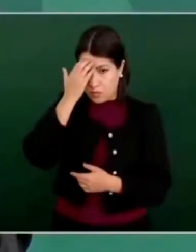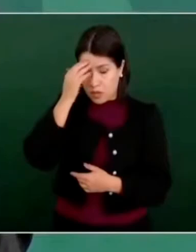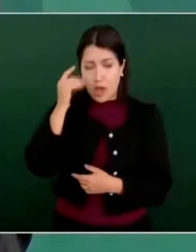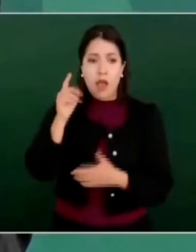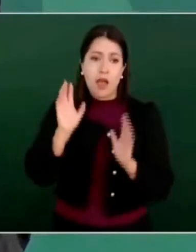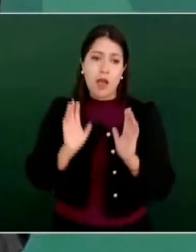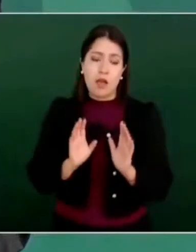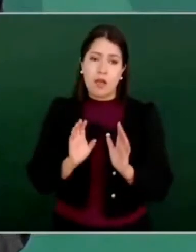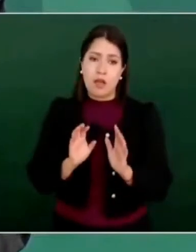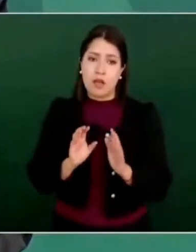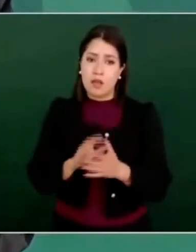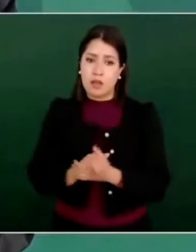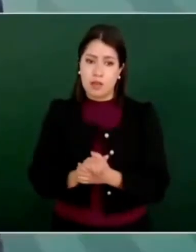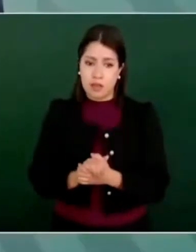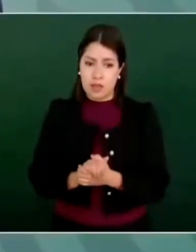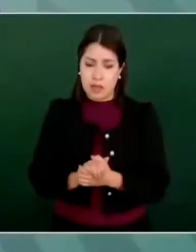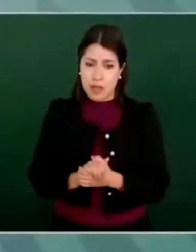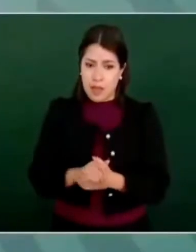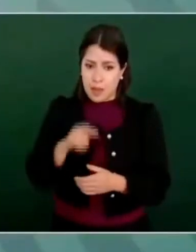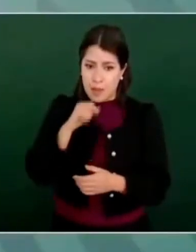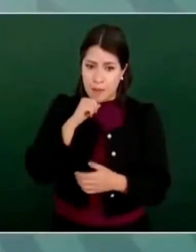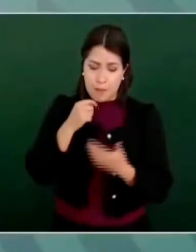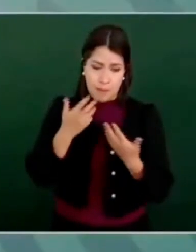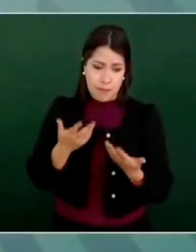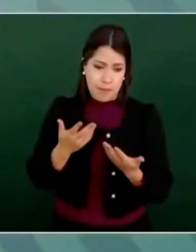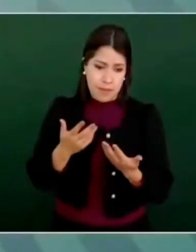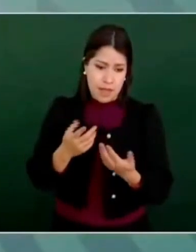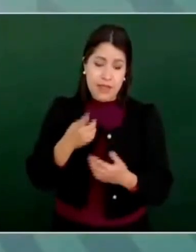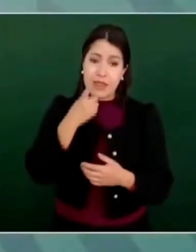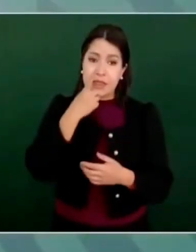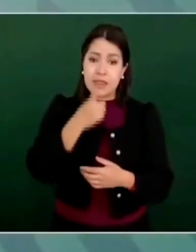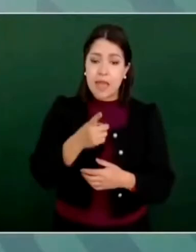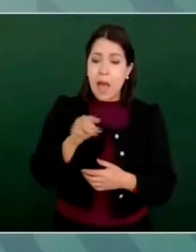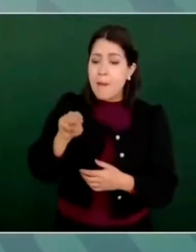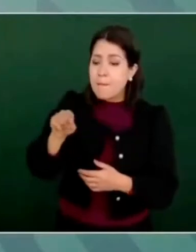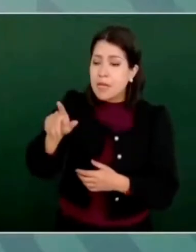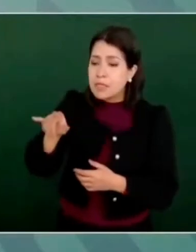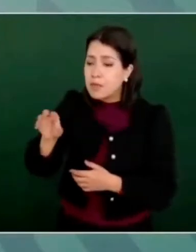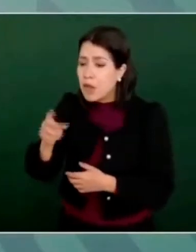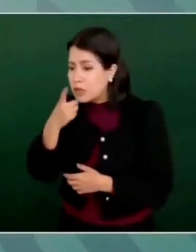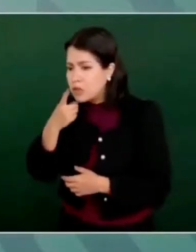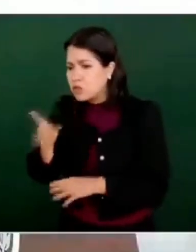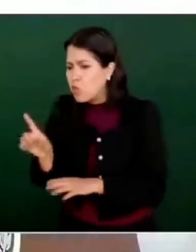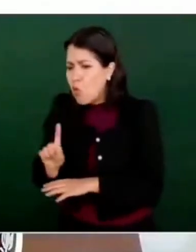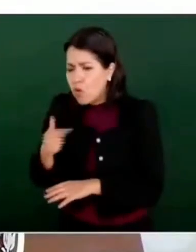reconocimiento al régimen imperial de Maximiliano.